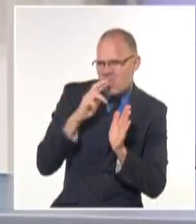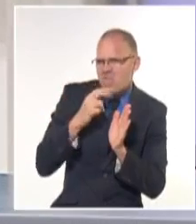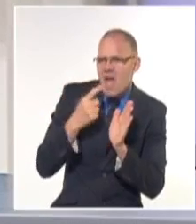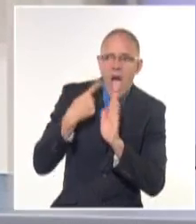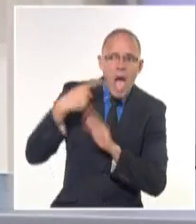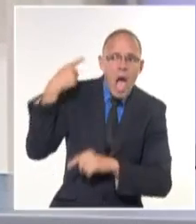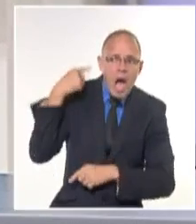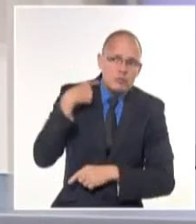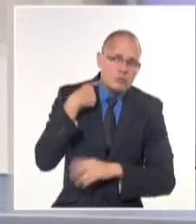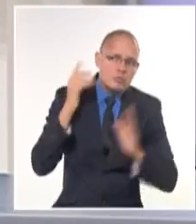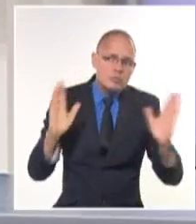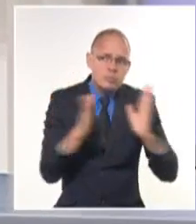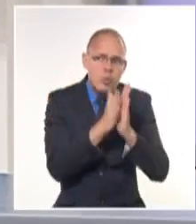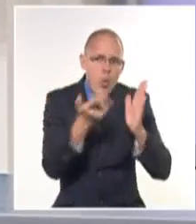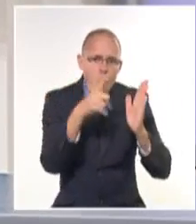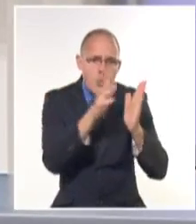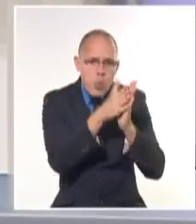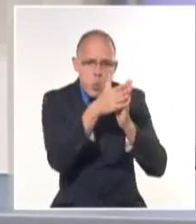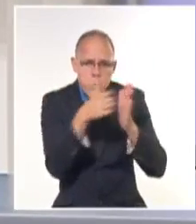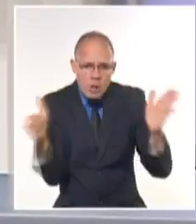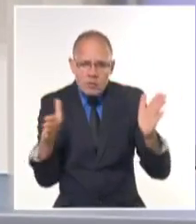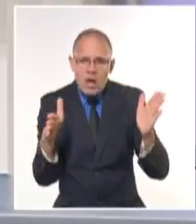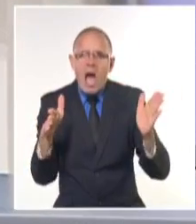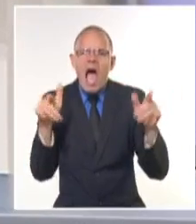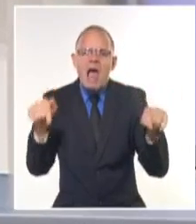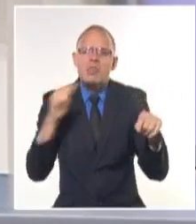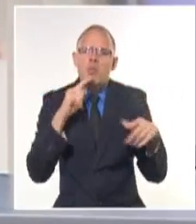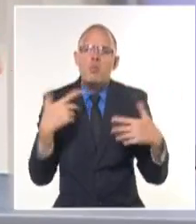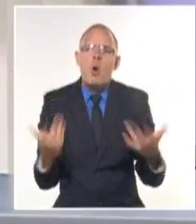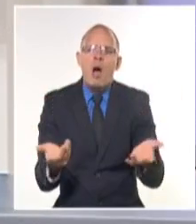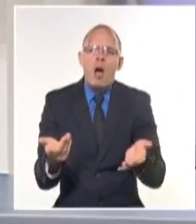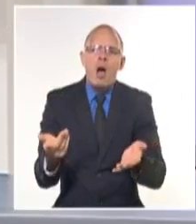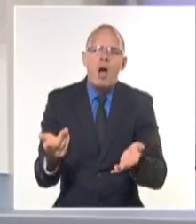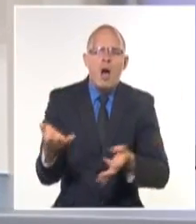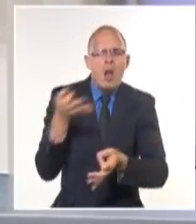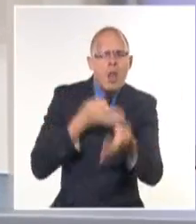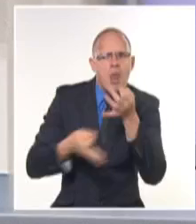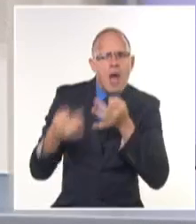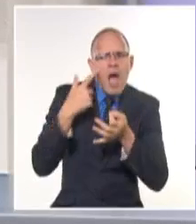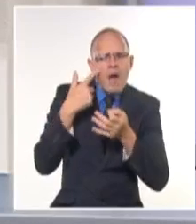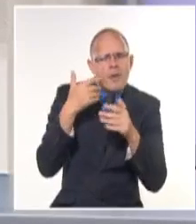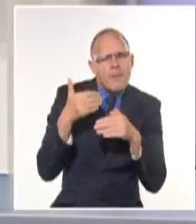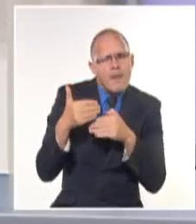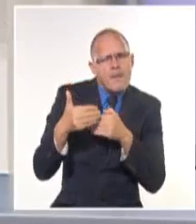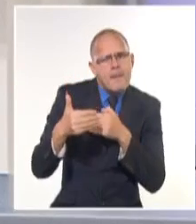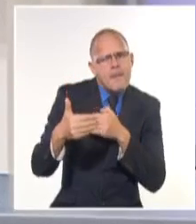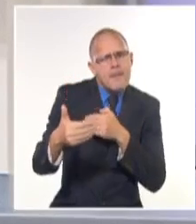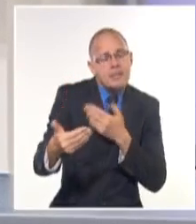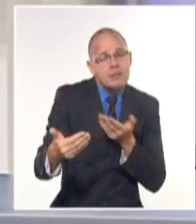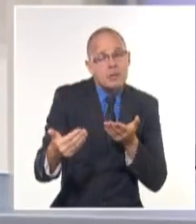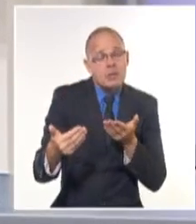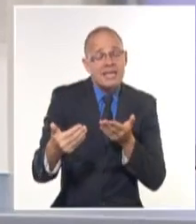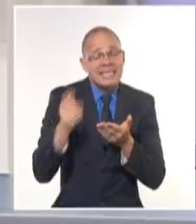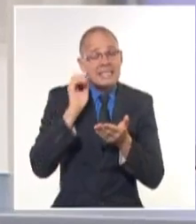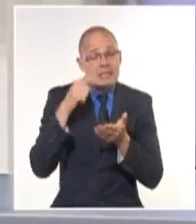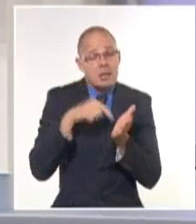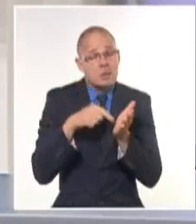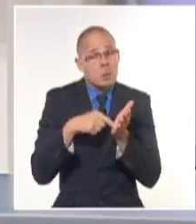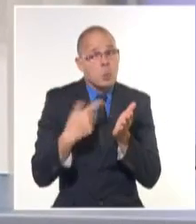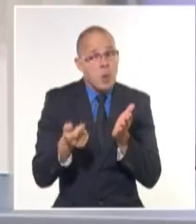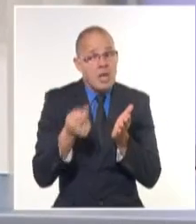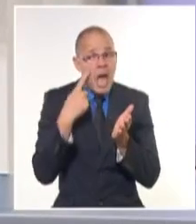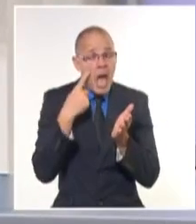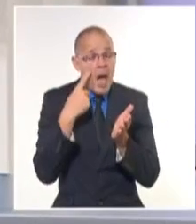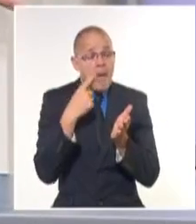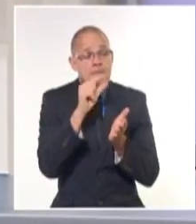julio, me hablaron de algunas cosas, pero ¿cómo fue avanzando esto? Porque yo tengo opiniones aquí de algunos temas y a ver si coinciden con lo que